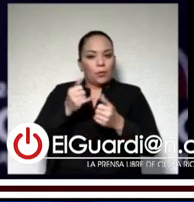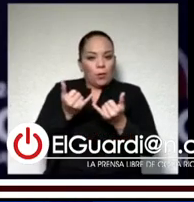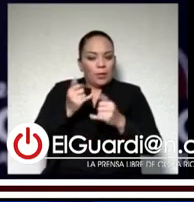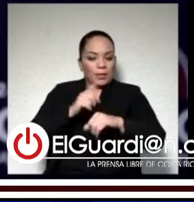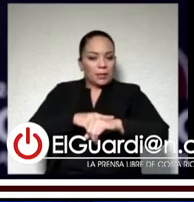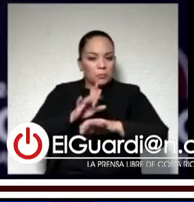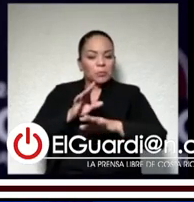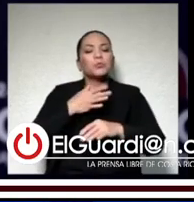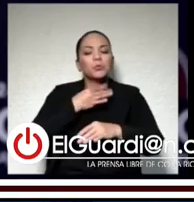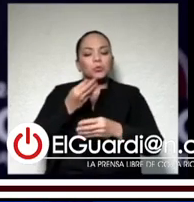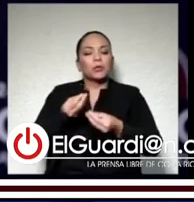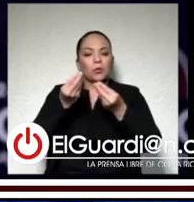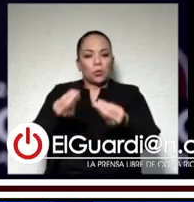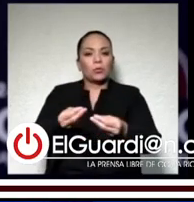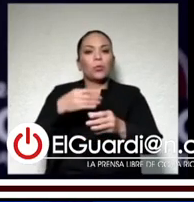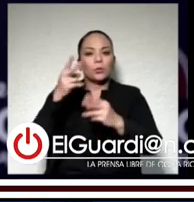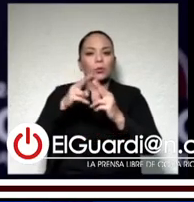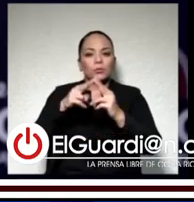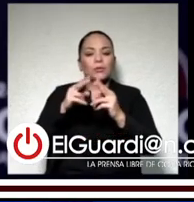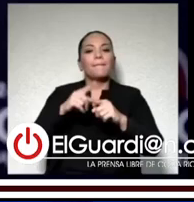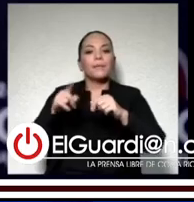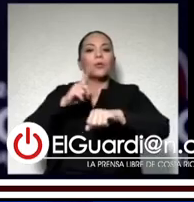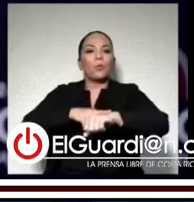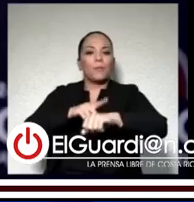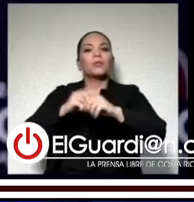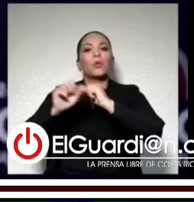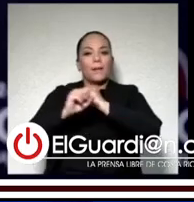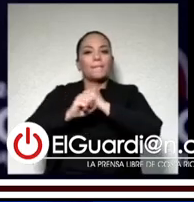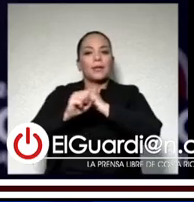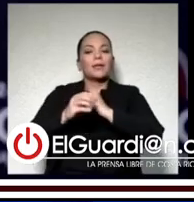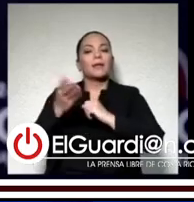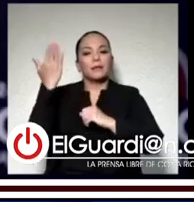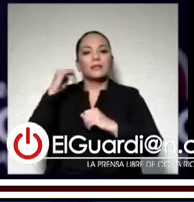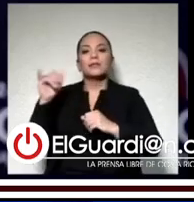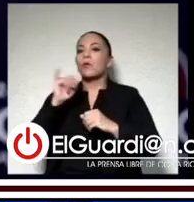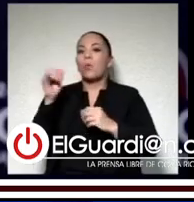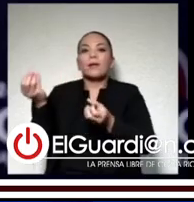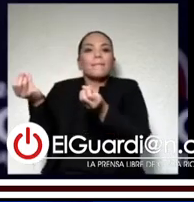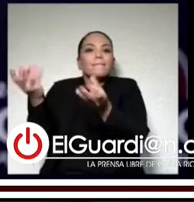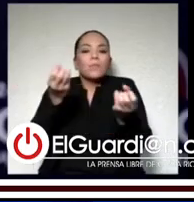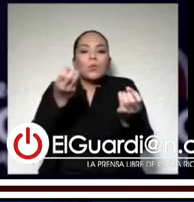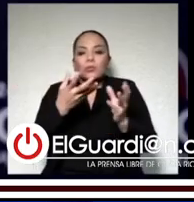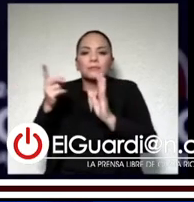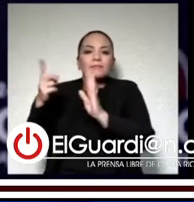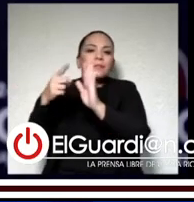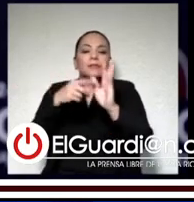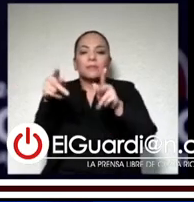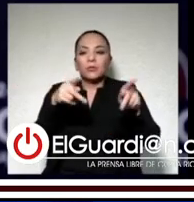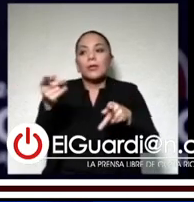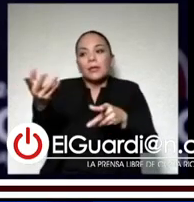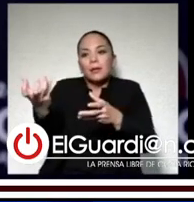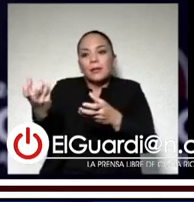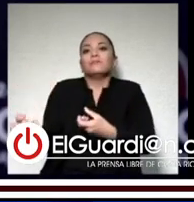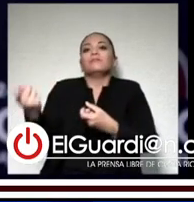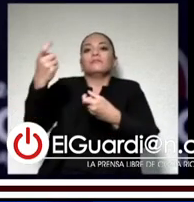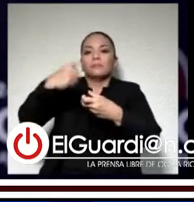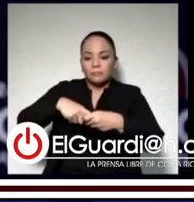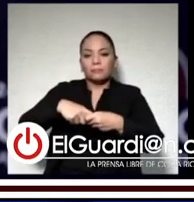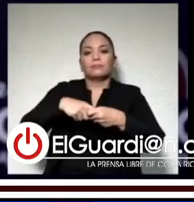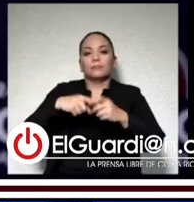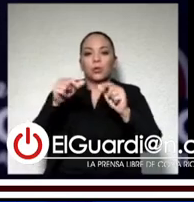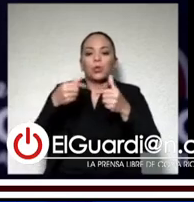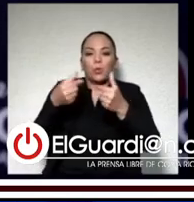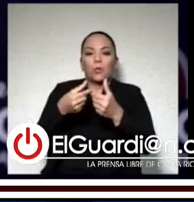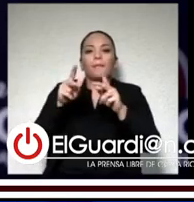necesite. ¿Cuándo lo conocí? Pero sí fue durante la campaña, que él, al igual que miles de personas, quería unirse al movimiento